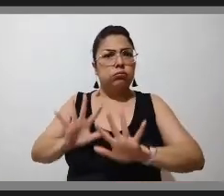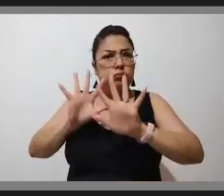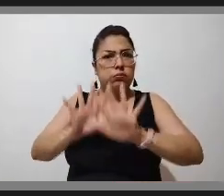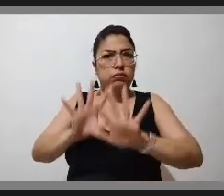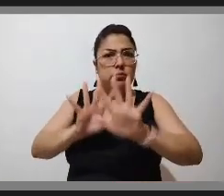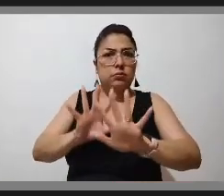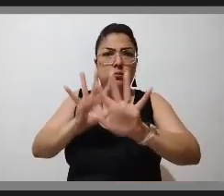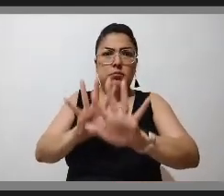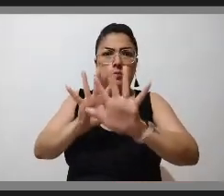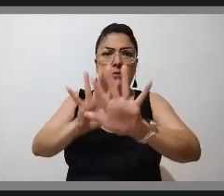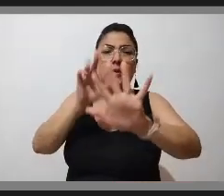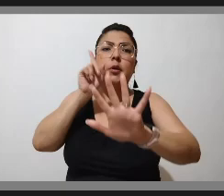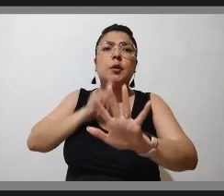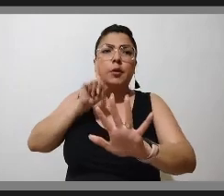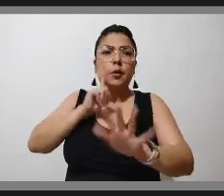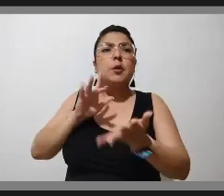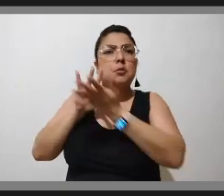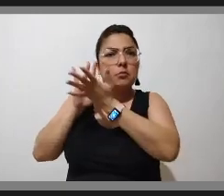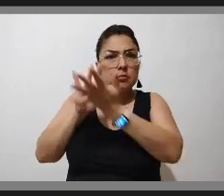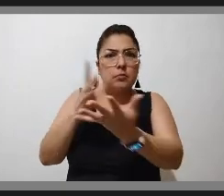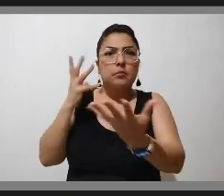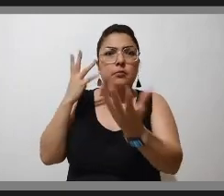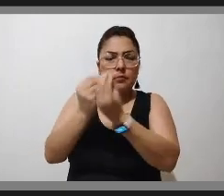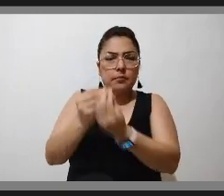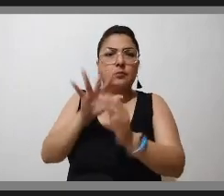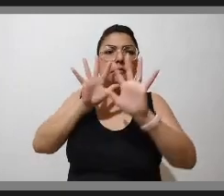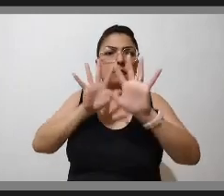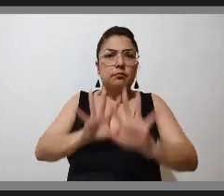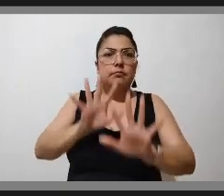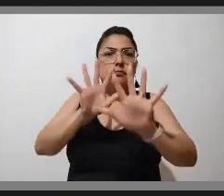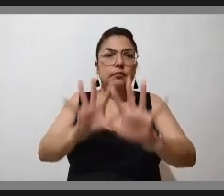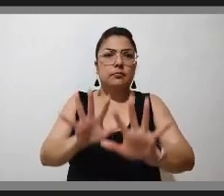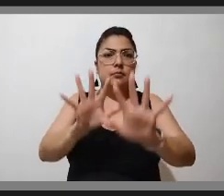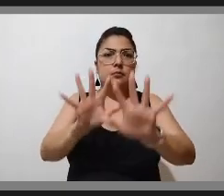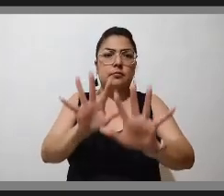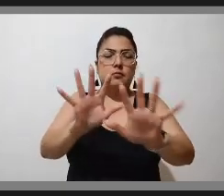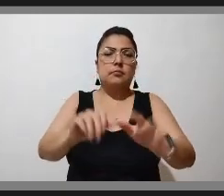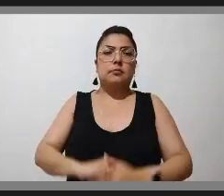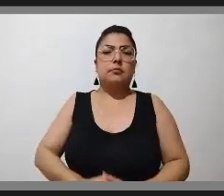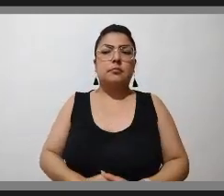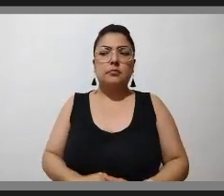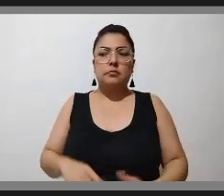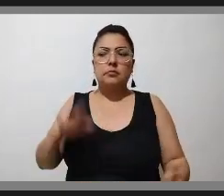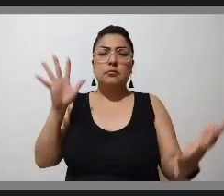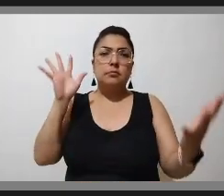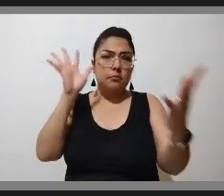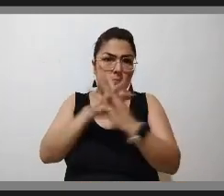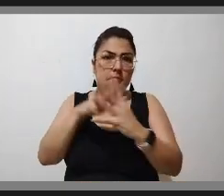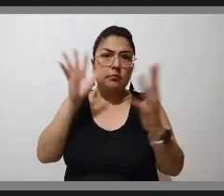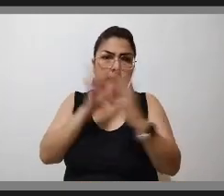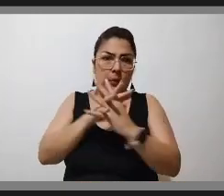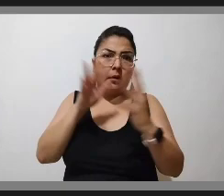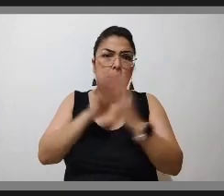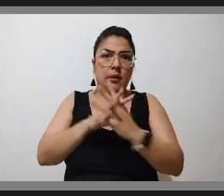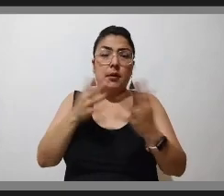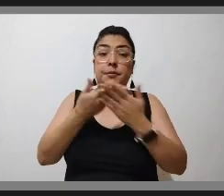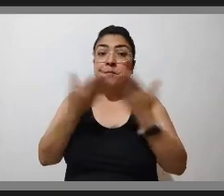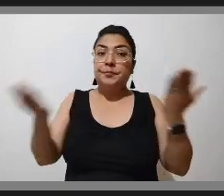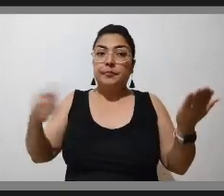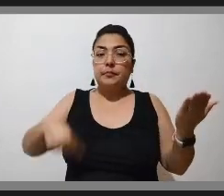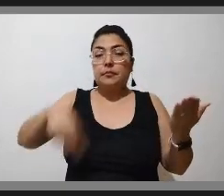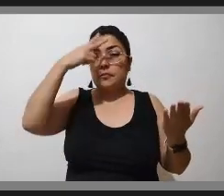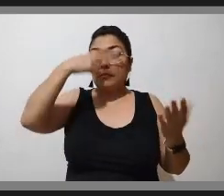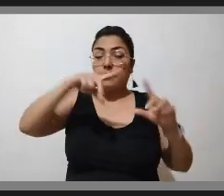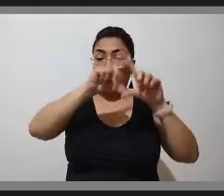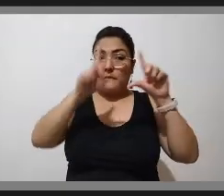estaban defendiendo las causas que en algún momento tenían en general esas sociedades y que generaron el México